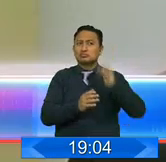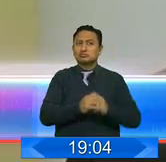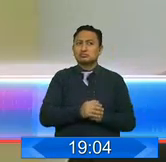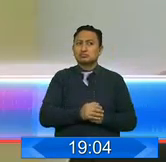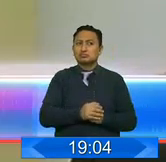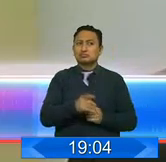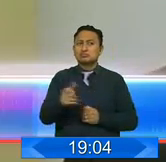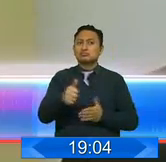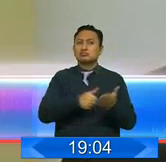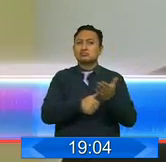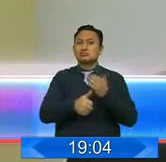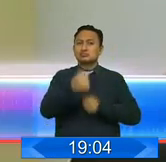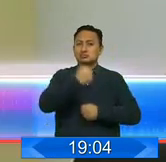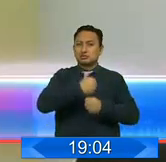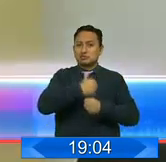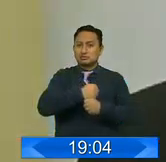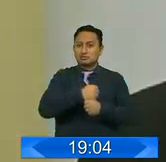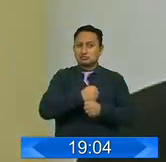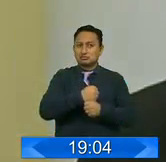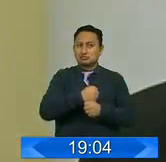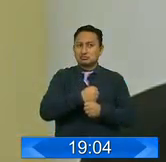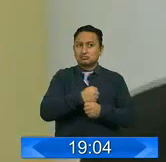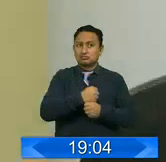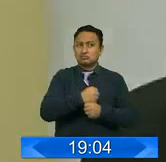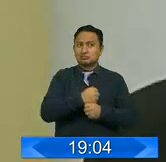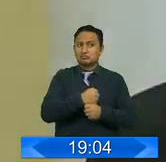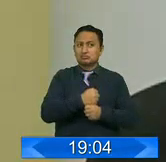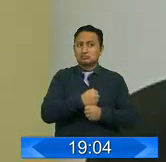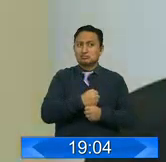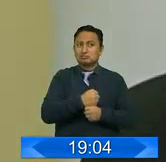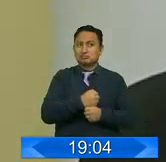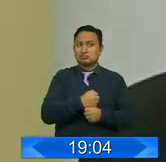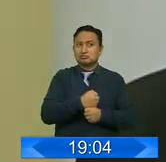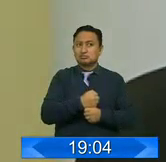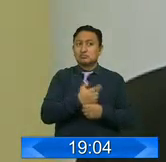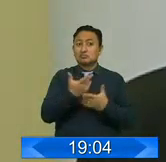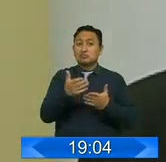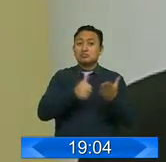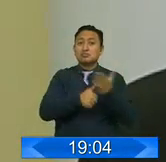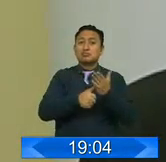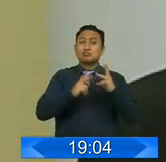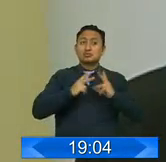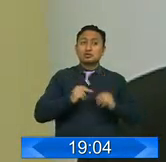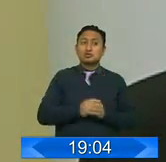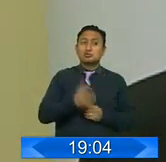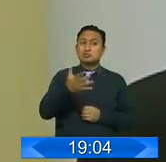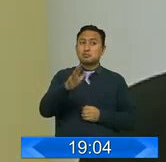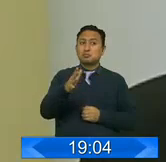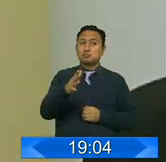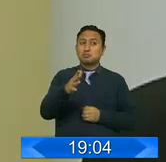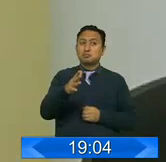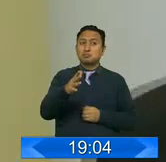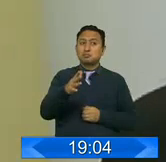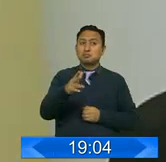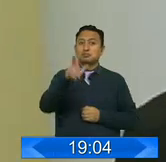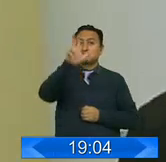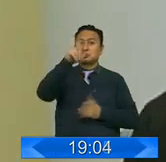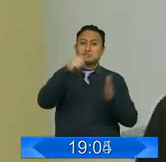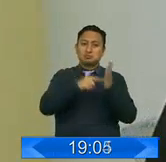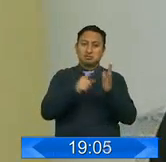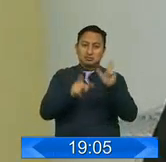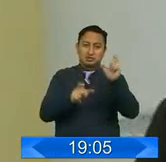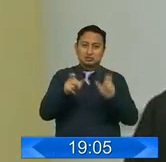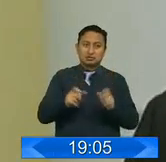en breves momentos lo tendré, se lo podemos hacer saber, pero del Ministerio de Salud serían aparentemente 3.000. Todas